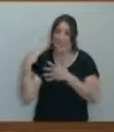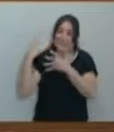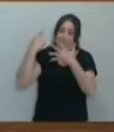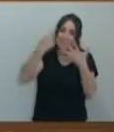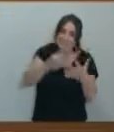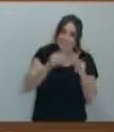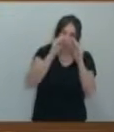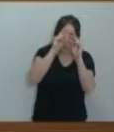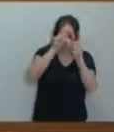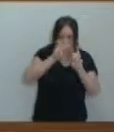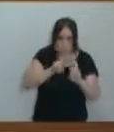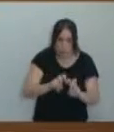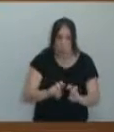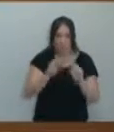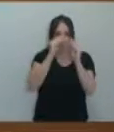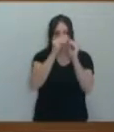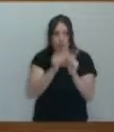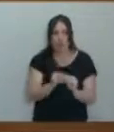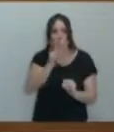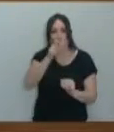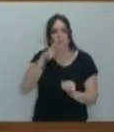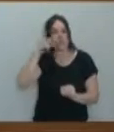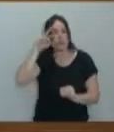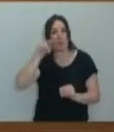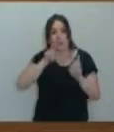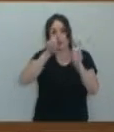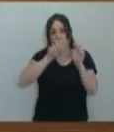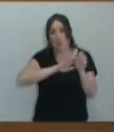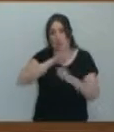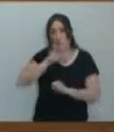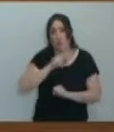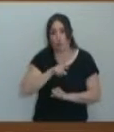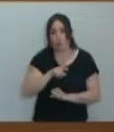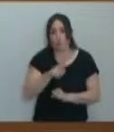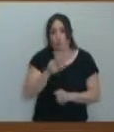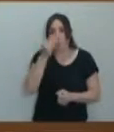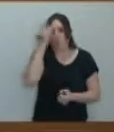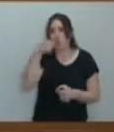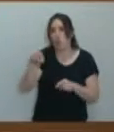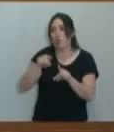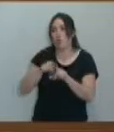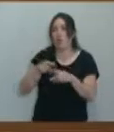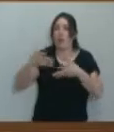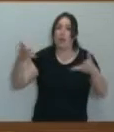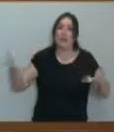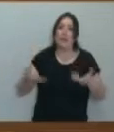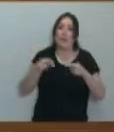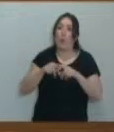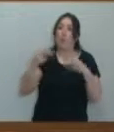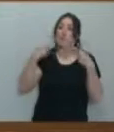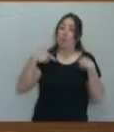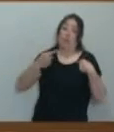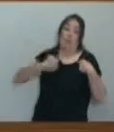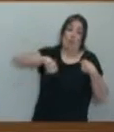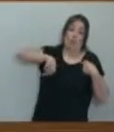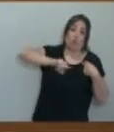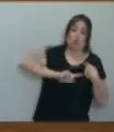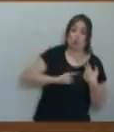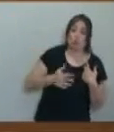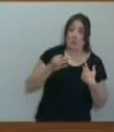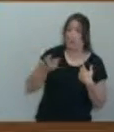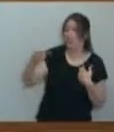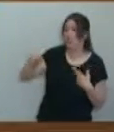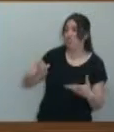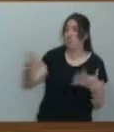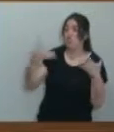investigación por personas expertas en la materia y que supongo que no serán, en fin, humildes diputados asturianos que se les han vuelto locos y son unos irresponsables que